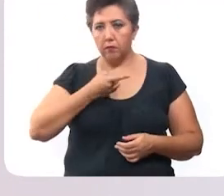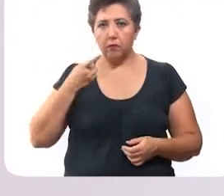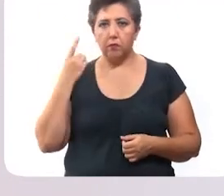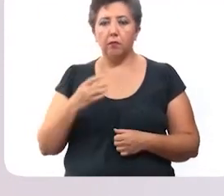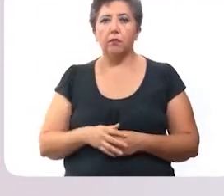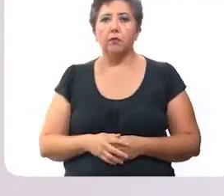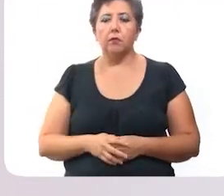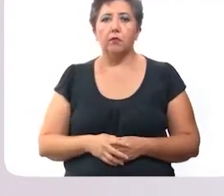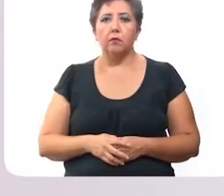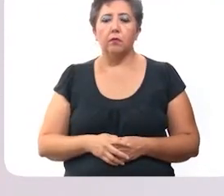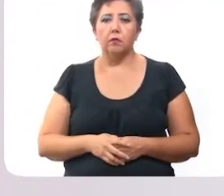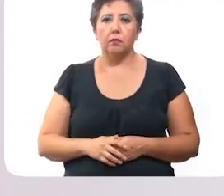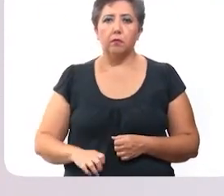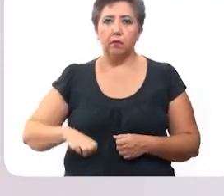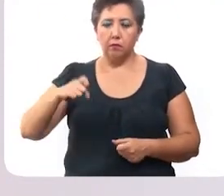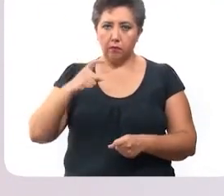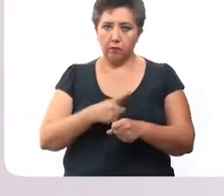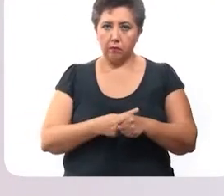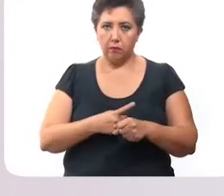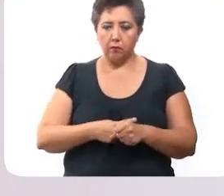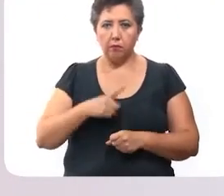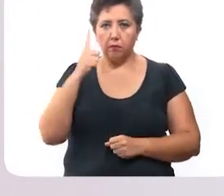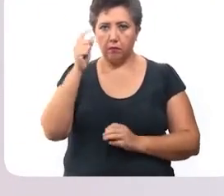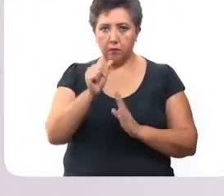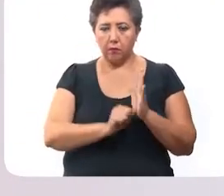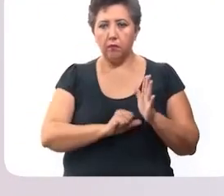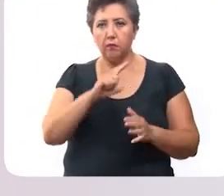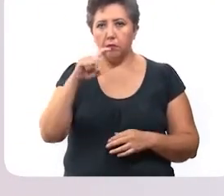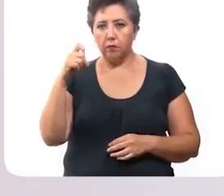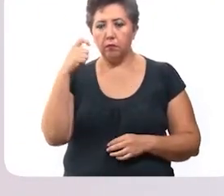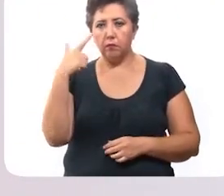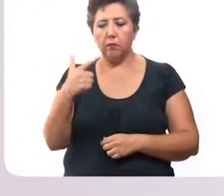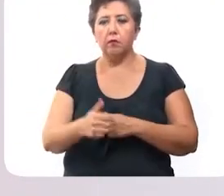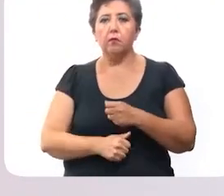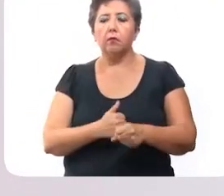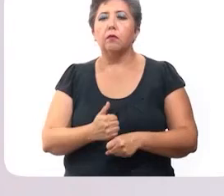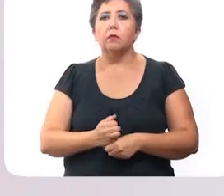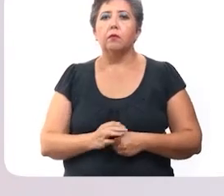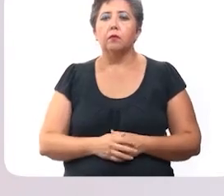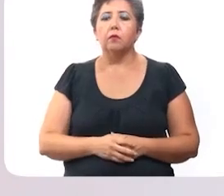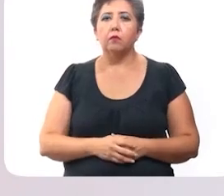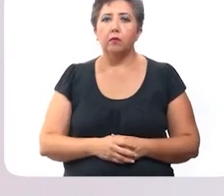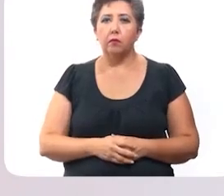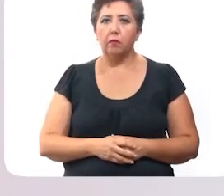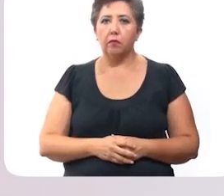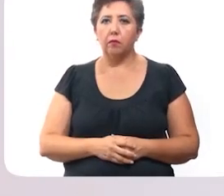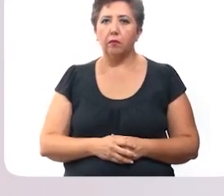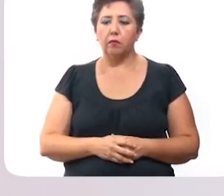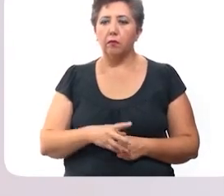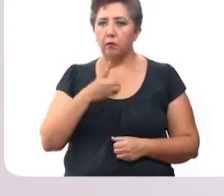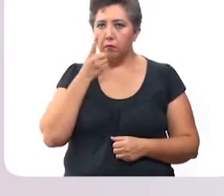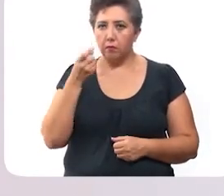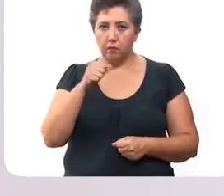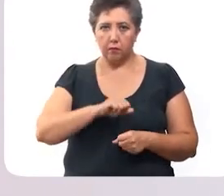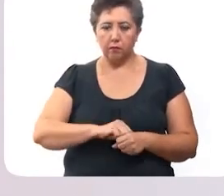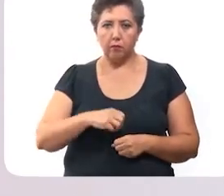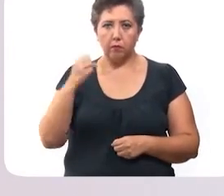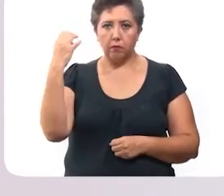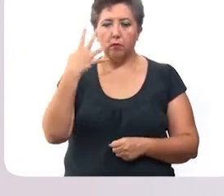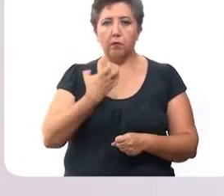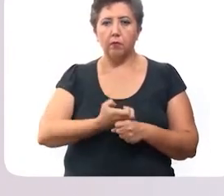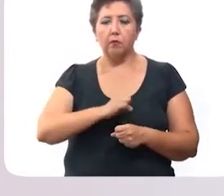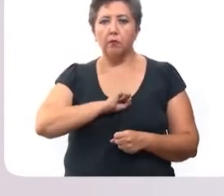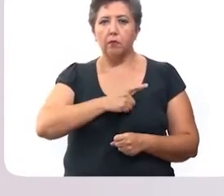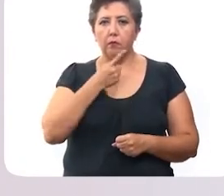de diagnóstico. El rango de edad de los casos es de 1 mes a 107 años. Los indicadores del